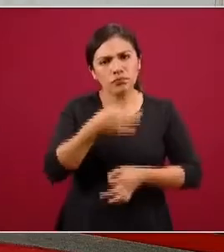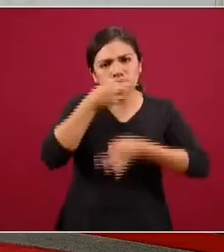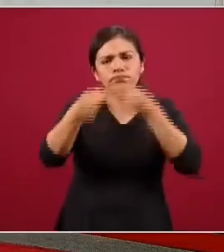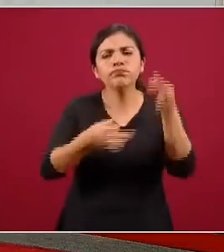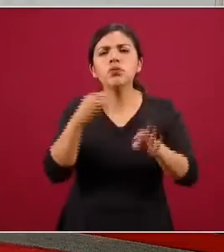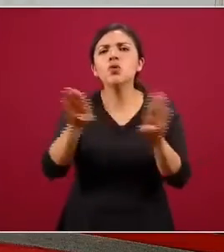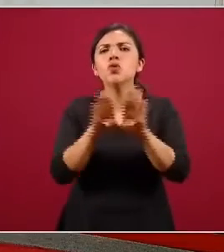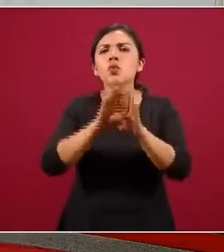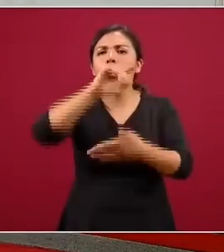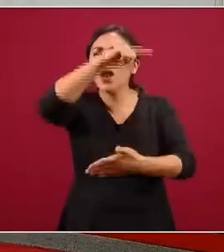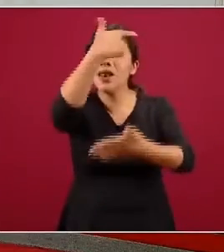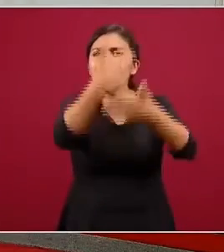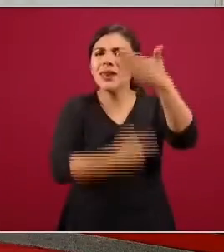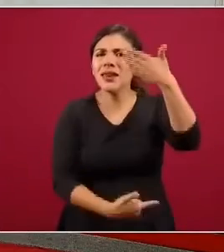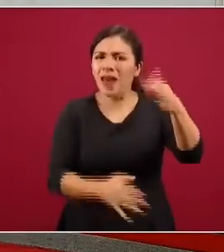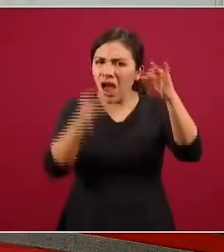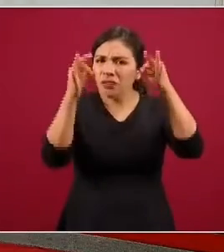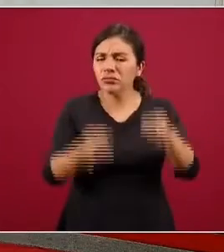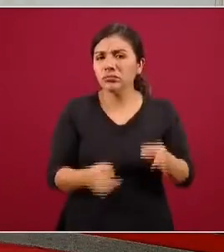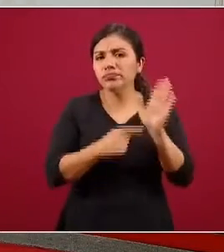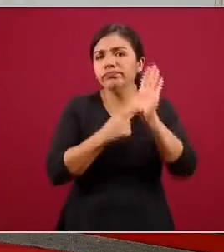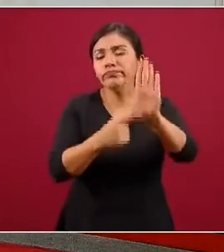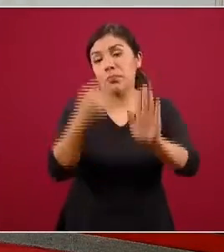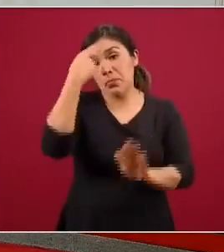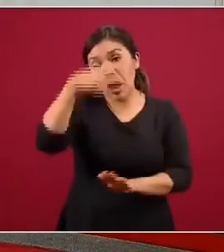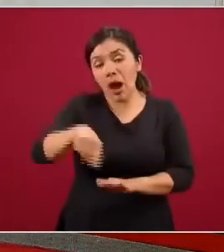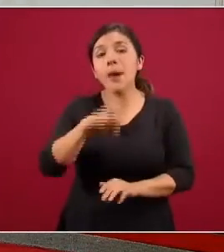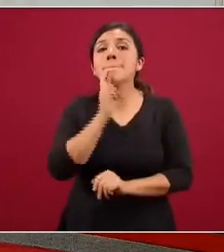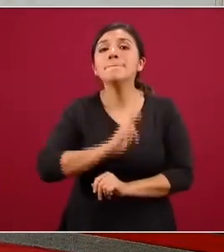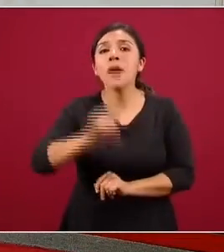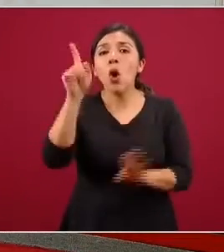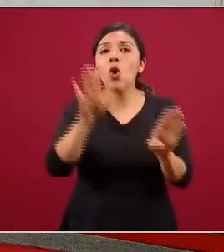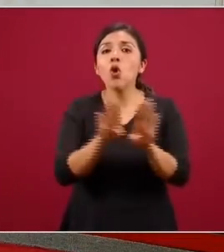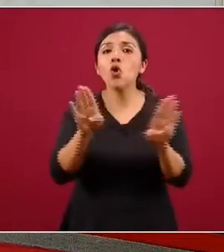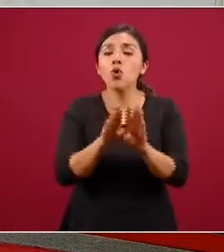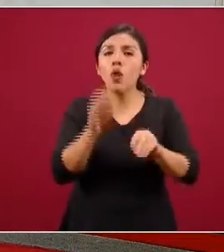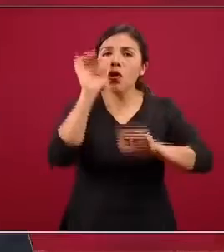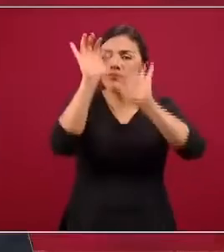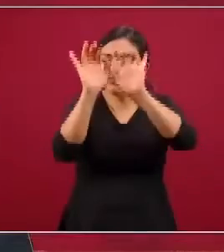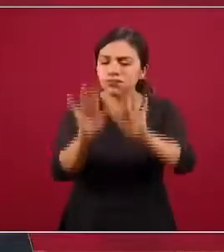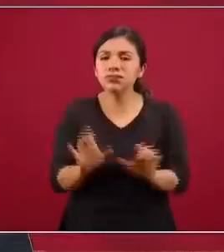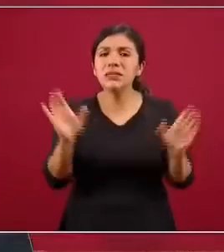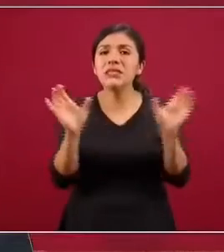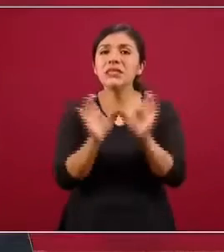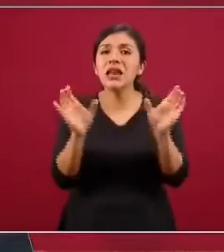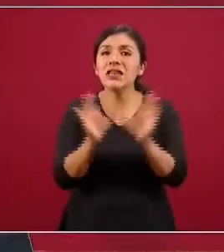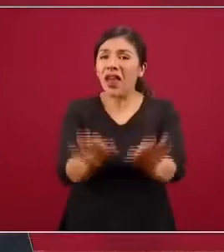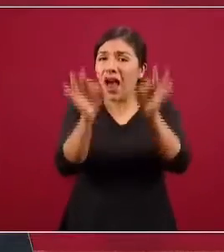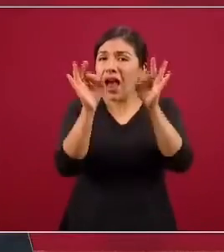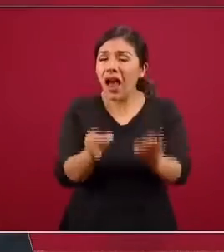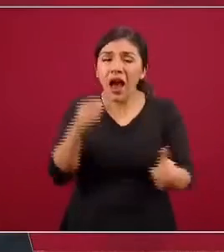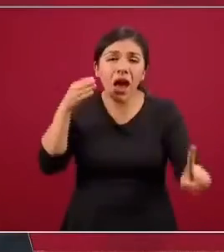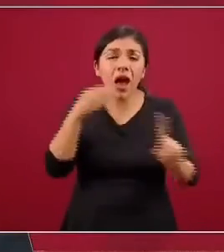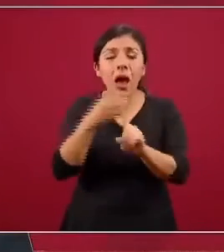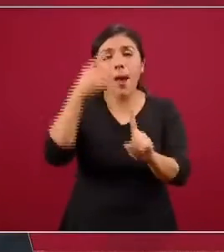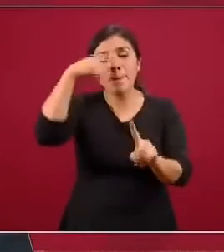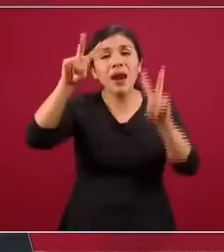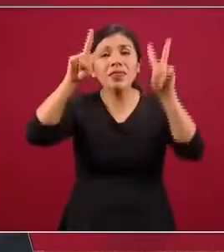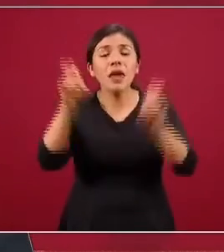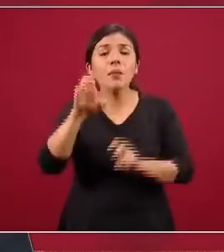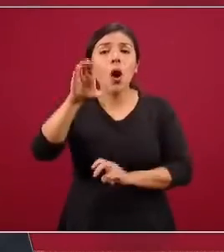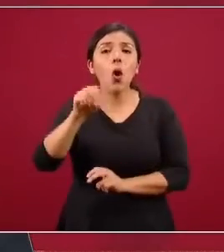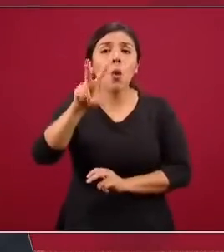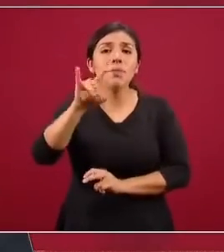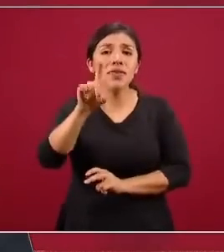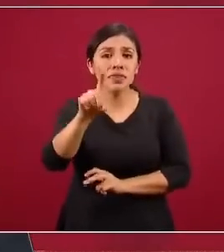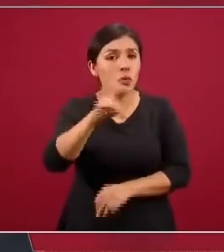publicamos un lineamiento técnico para mejorar la calidad del llenado de los certificados específicamente relacionados con